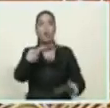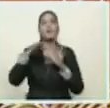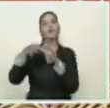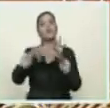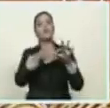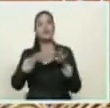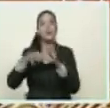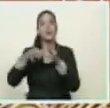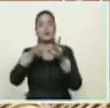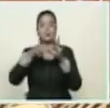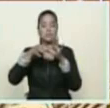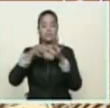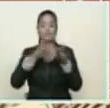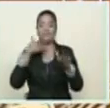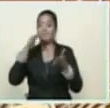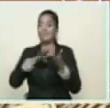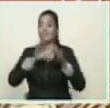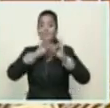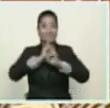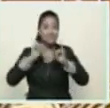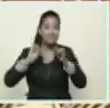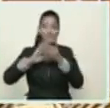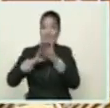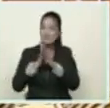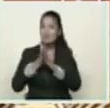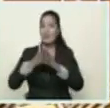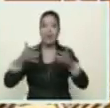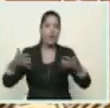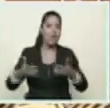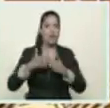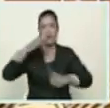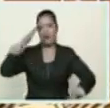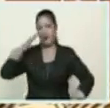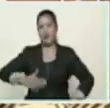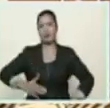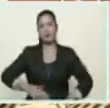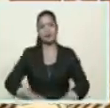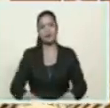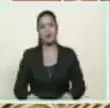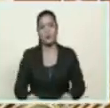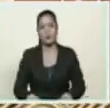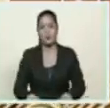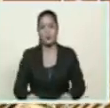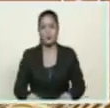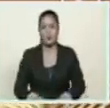se fundó en la derrota al ejército oligarca